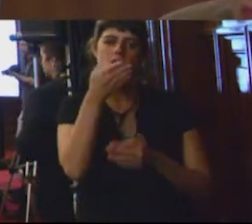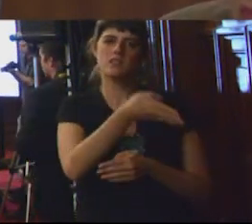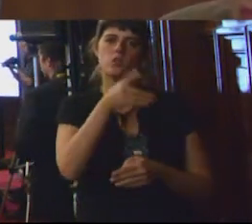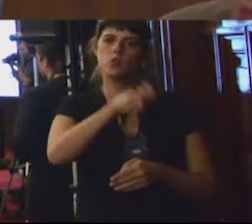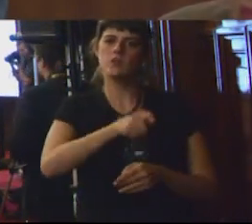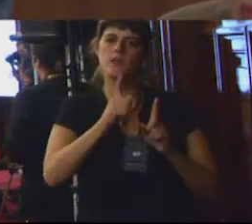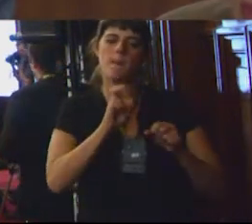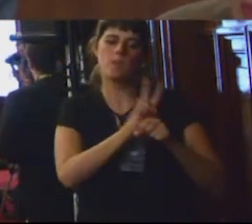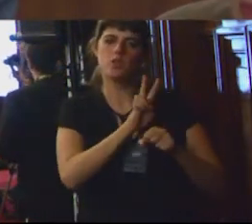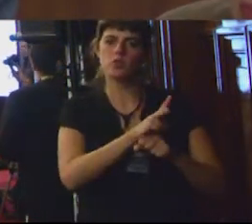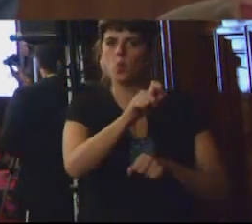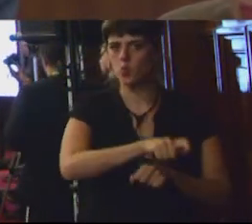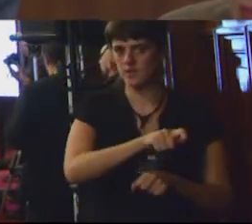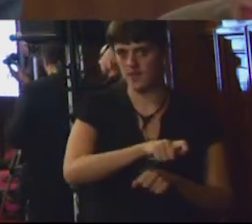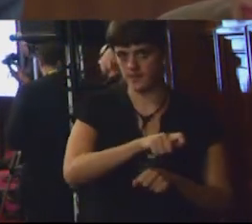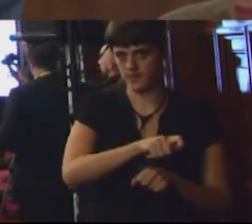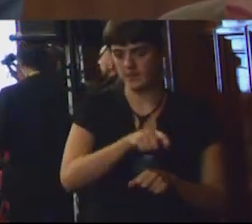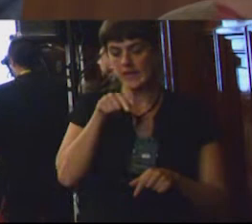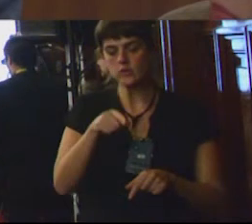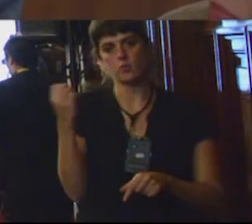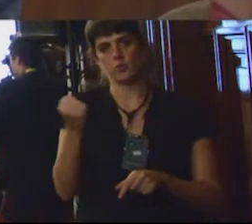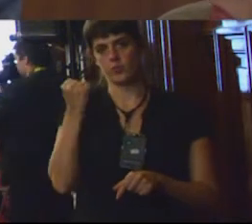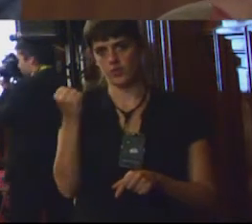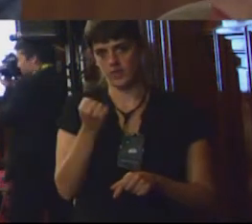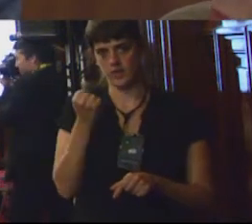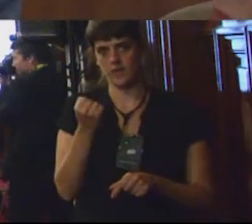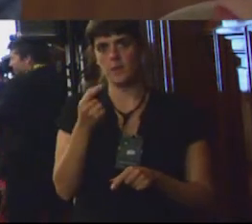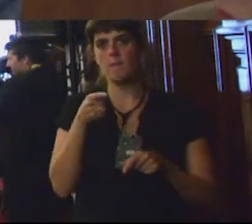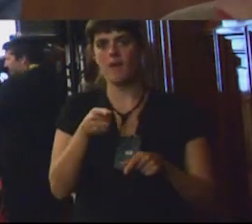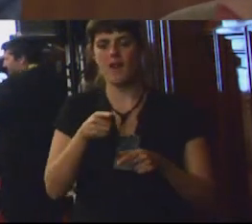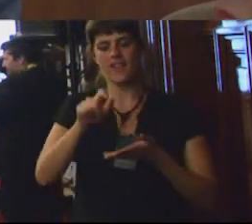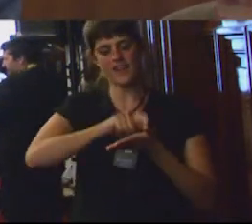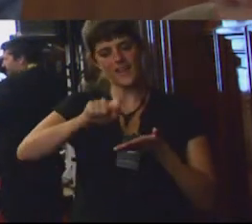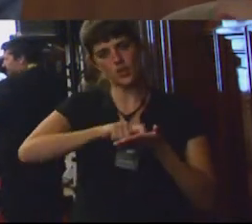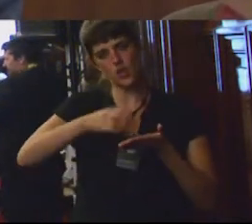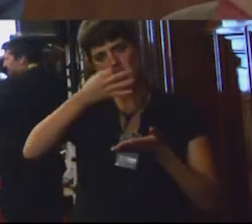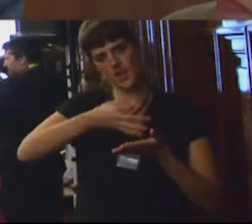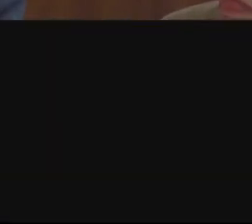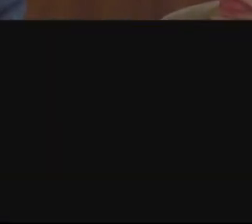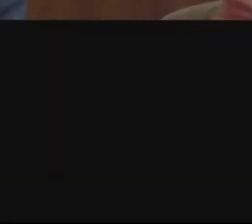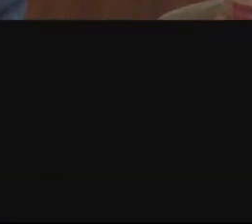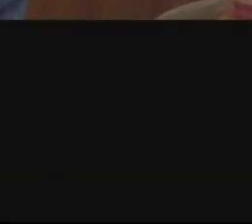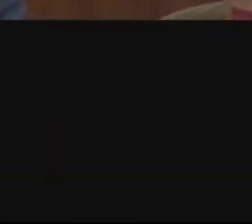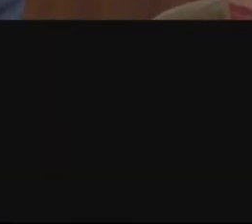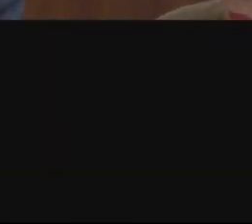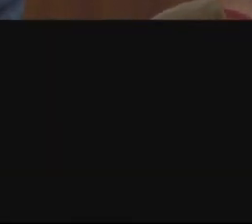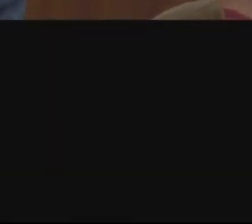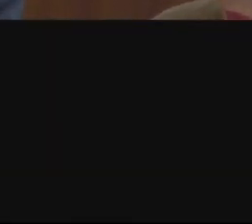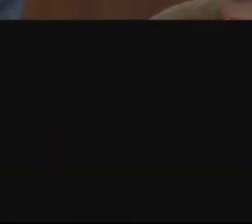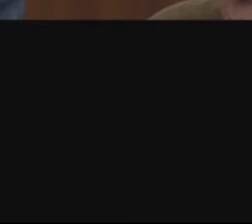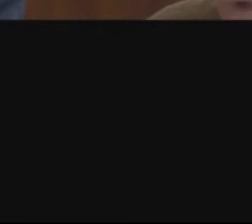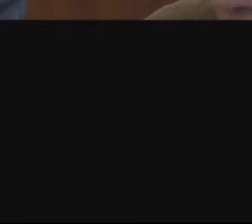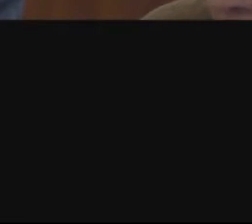judicial. Y esto es particularmente relevante para la Relatoría de Defensoras y Defensores de Derechos Humanos e Independencia Judicial, por